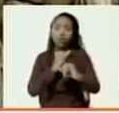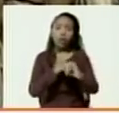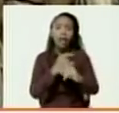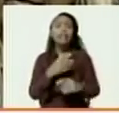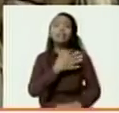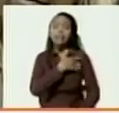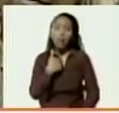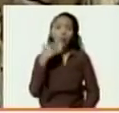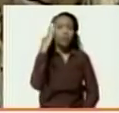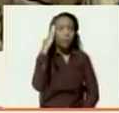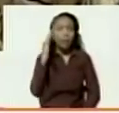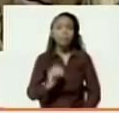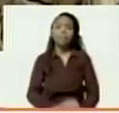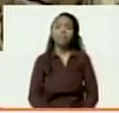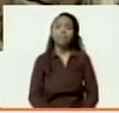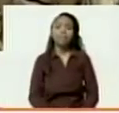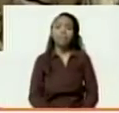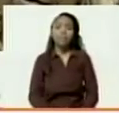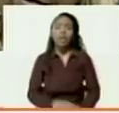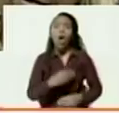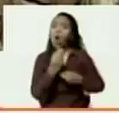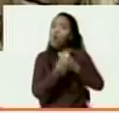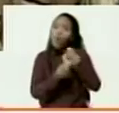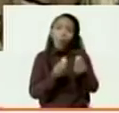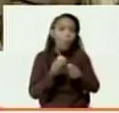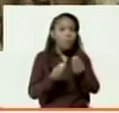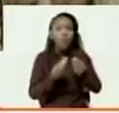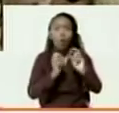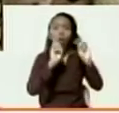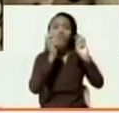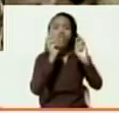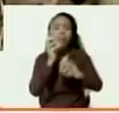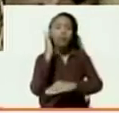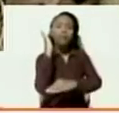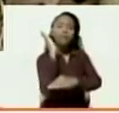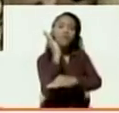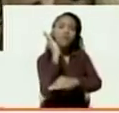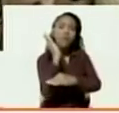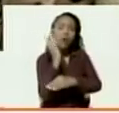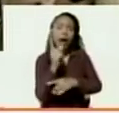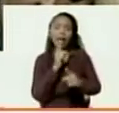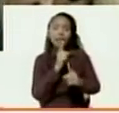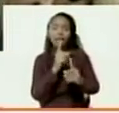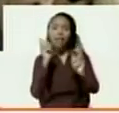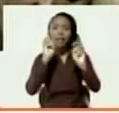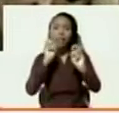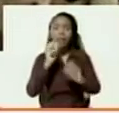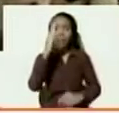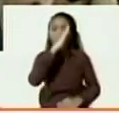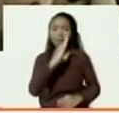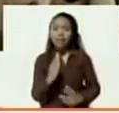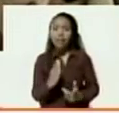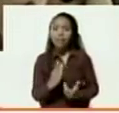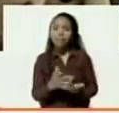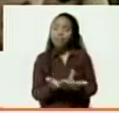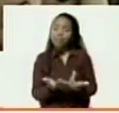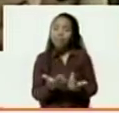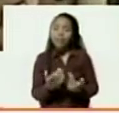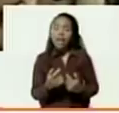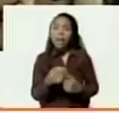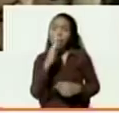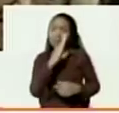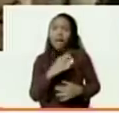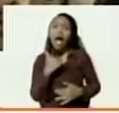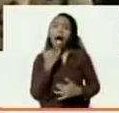quisiera saber cómo están los temas de sanciones en relación a Brasil. ¿Brasil en algún momento